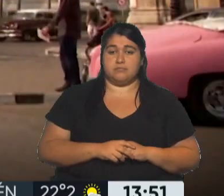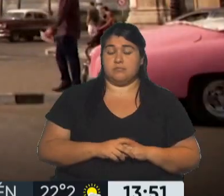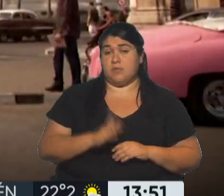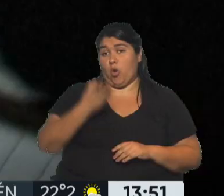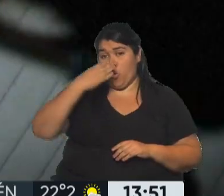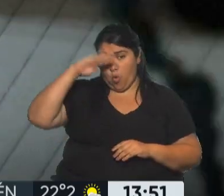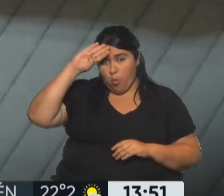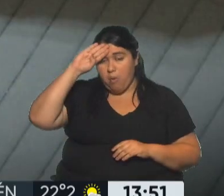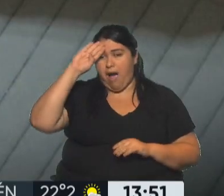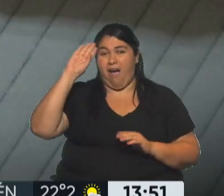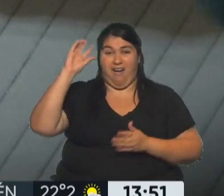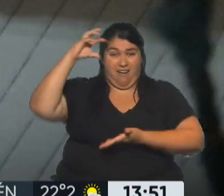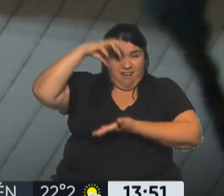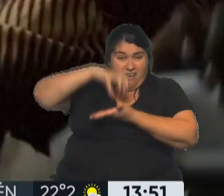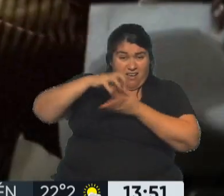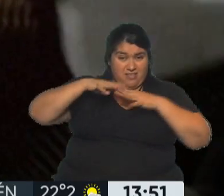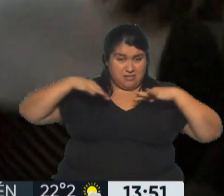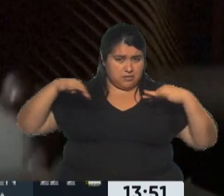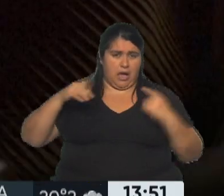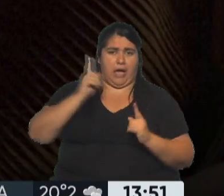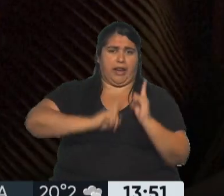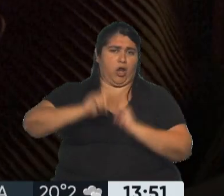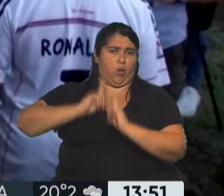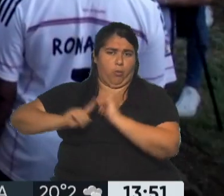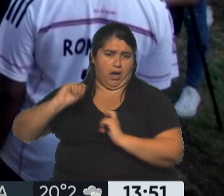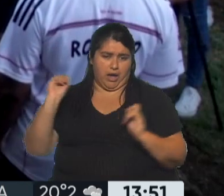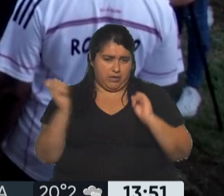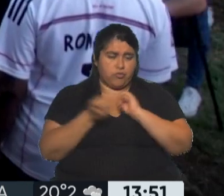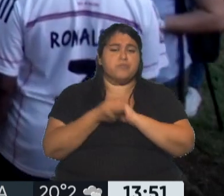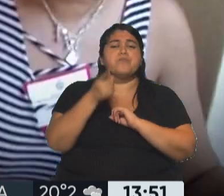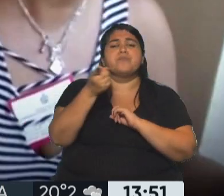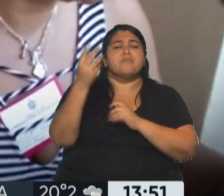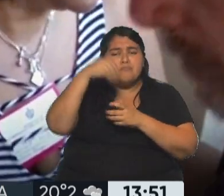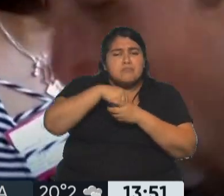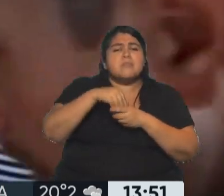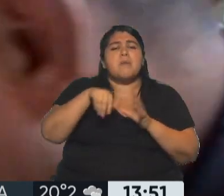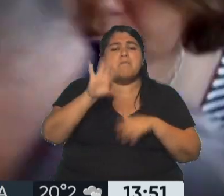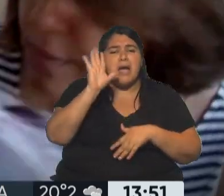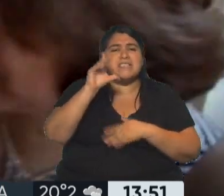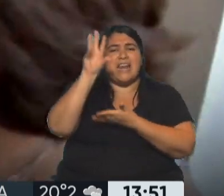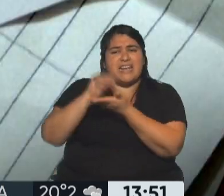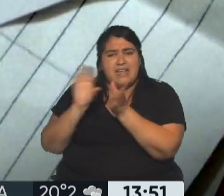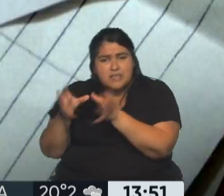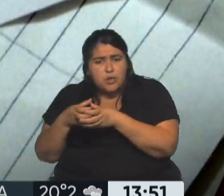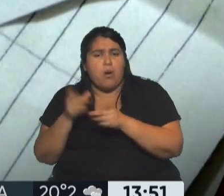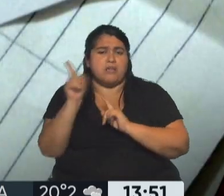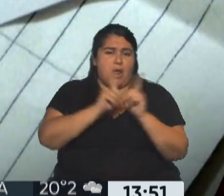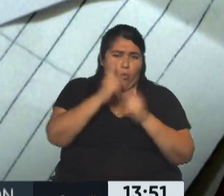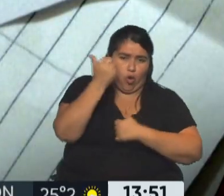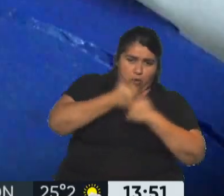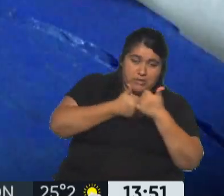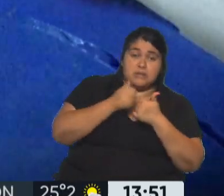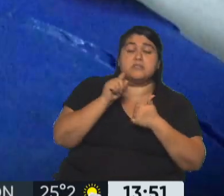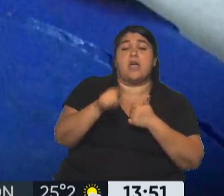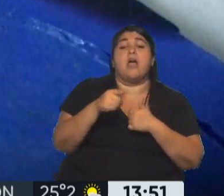Cuba renovó su parlamento en unas elecciones que, según quien las relate, tuvieron la participación más baja en legislativas o, por el contrario, recuperaron